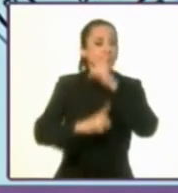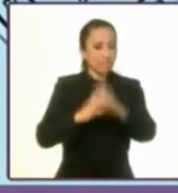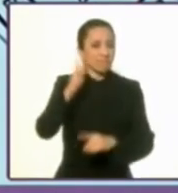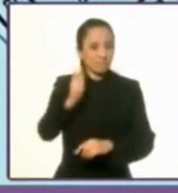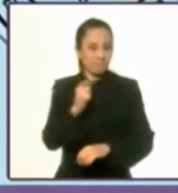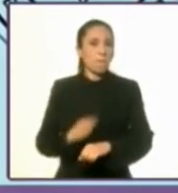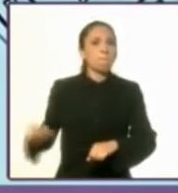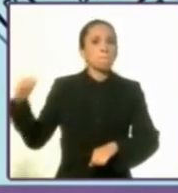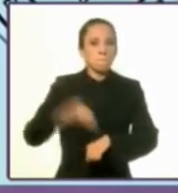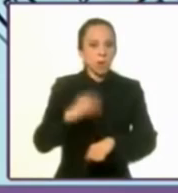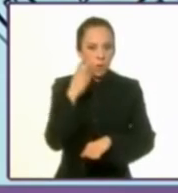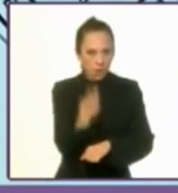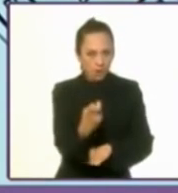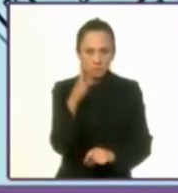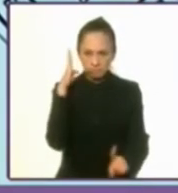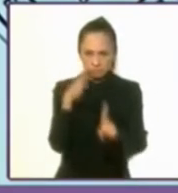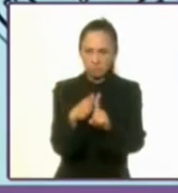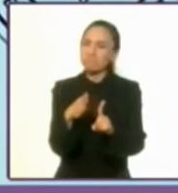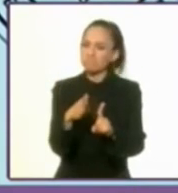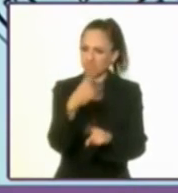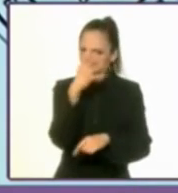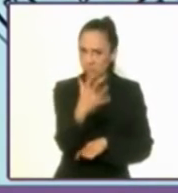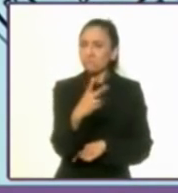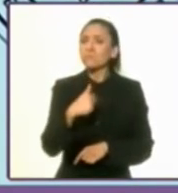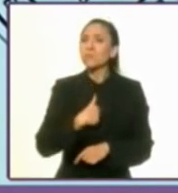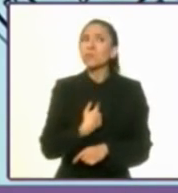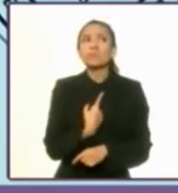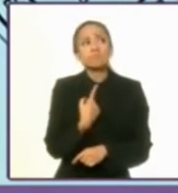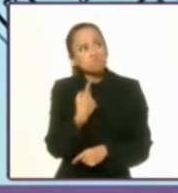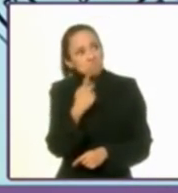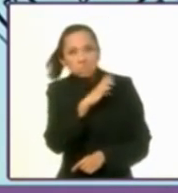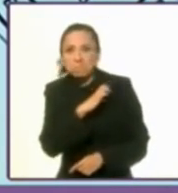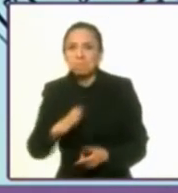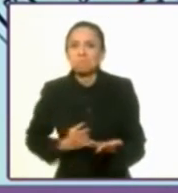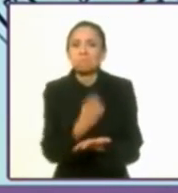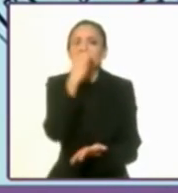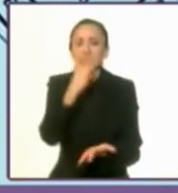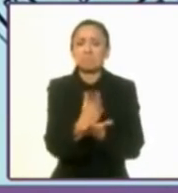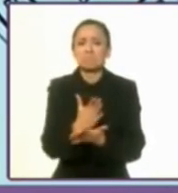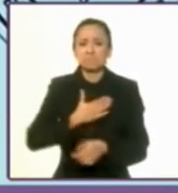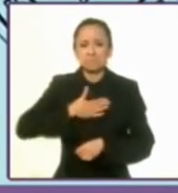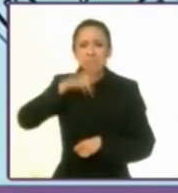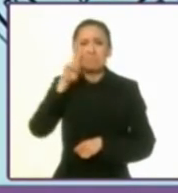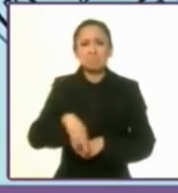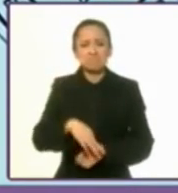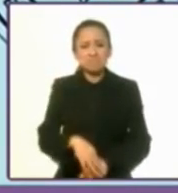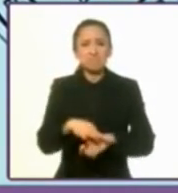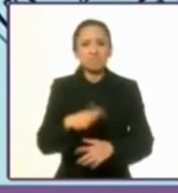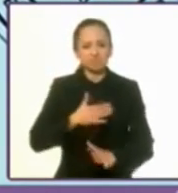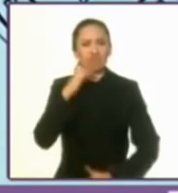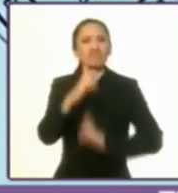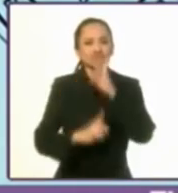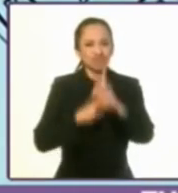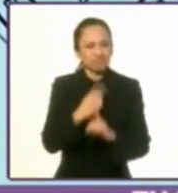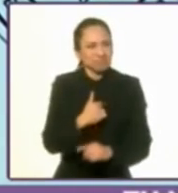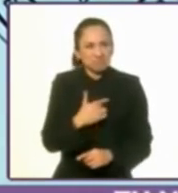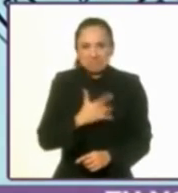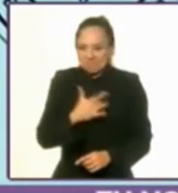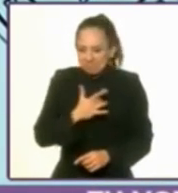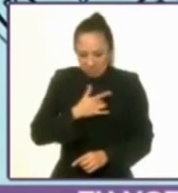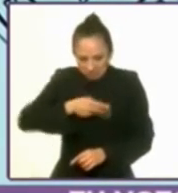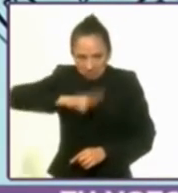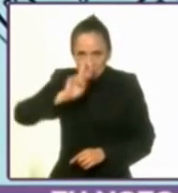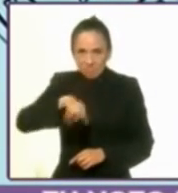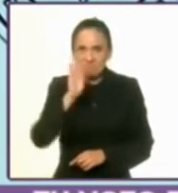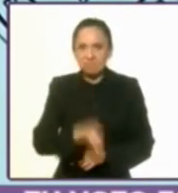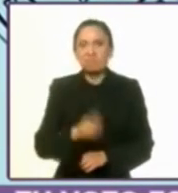política de verdad soy la única candidata además que soy deportista de convicción no de ocasión no de